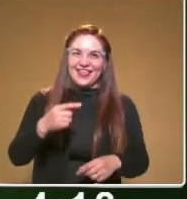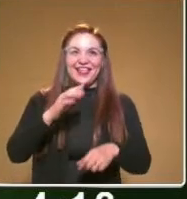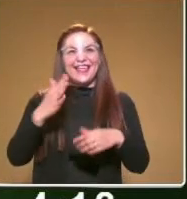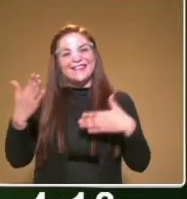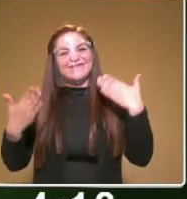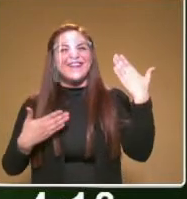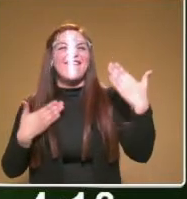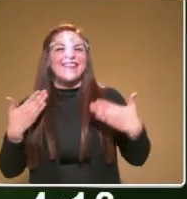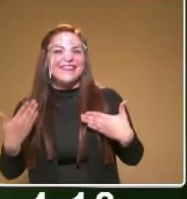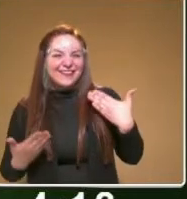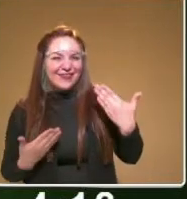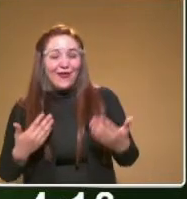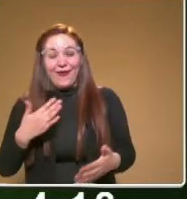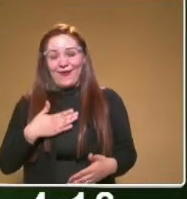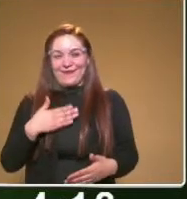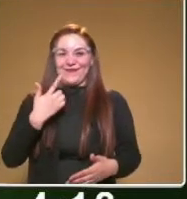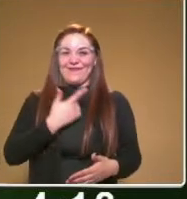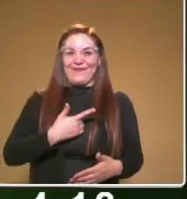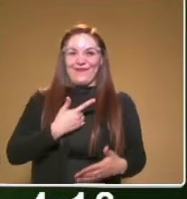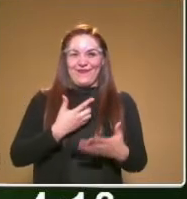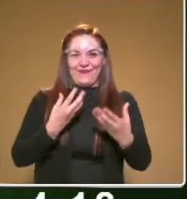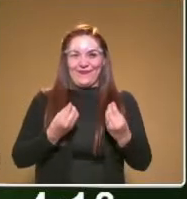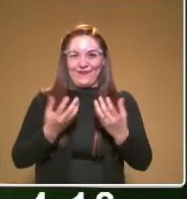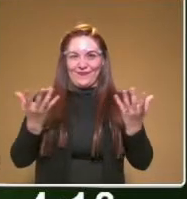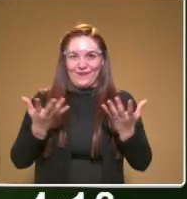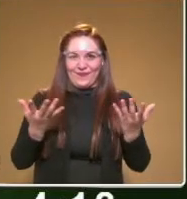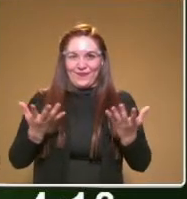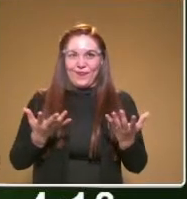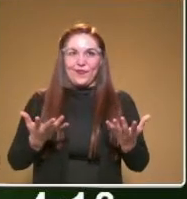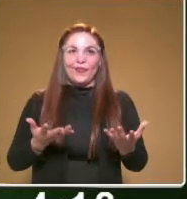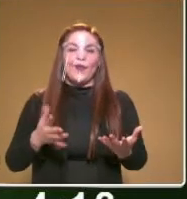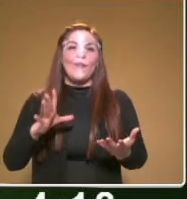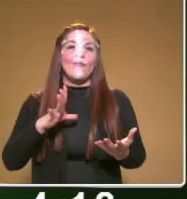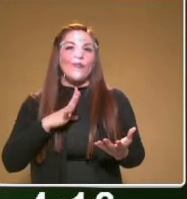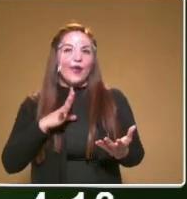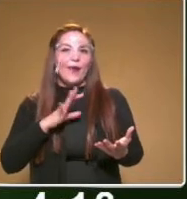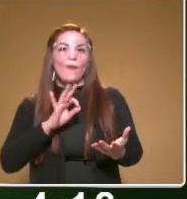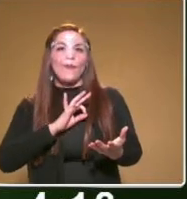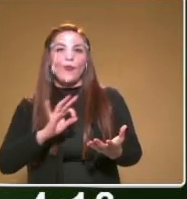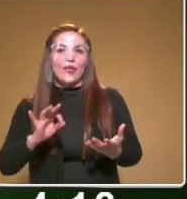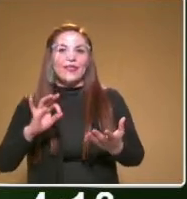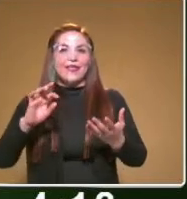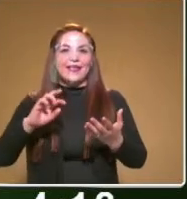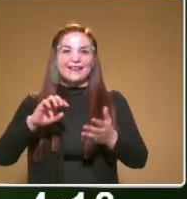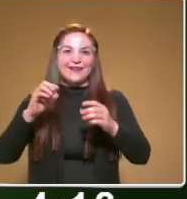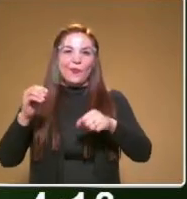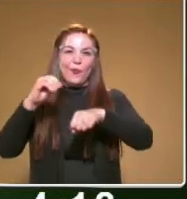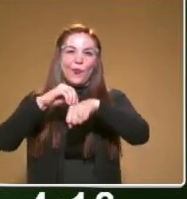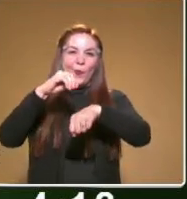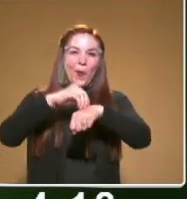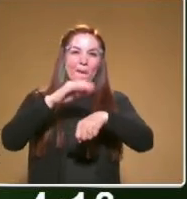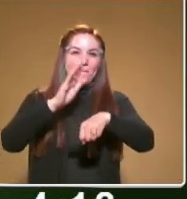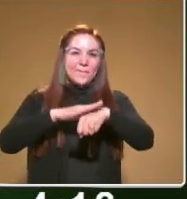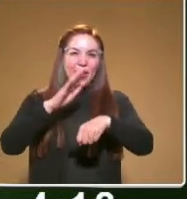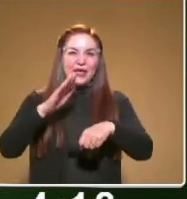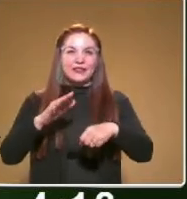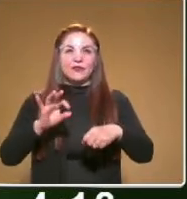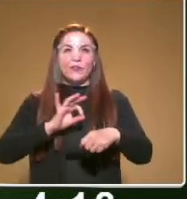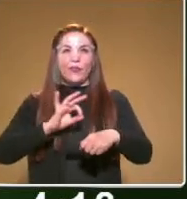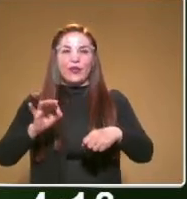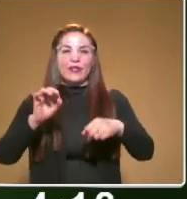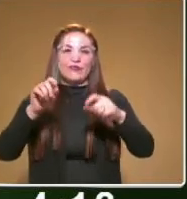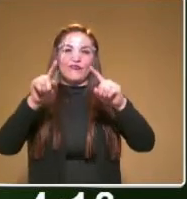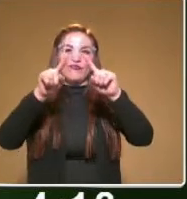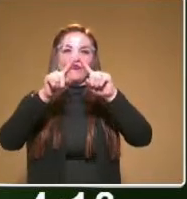al menos a mí me agradaba hacerlos porque tienen elementos que pueden variar, como por ejemplo podemos usar rectángulos,